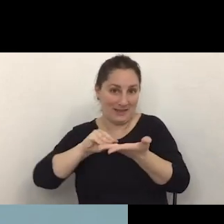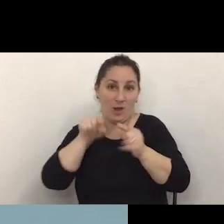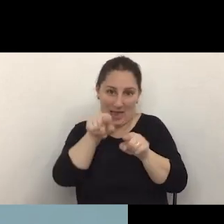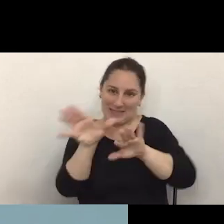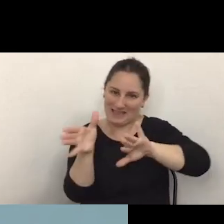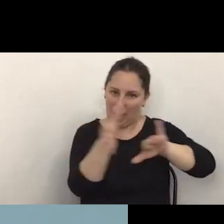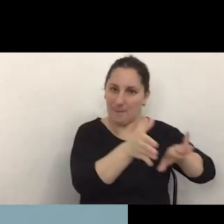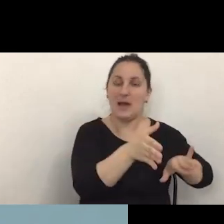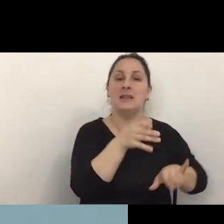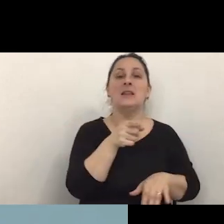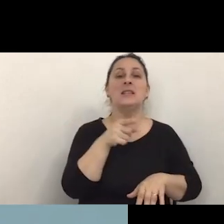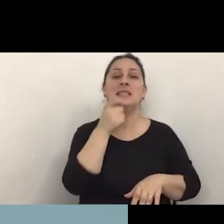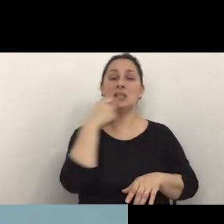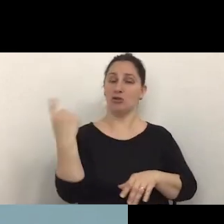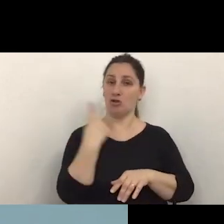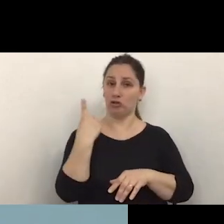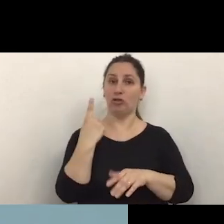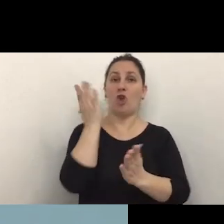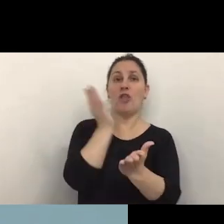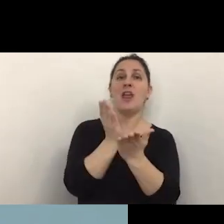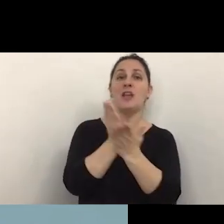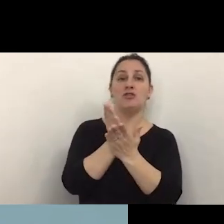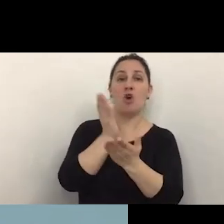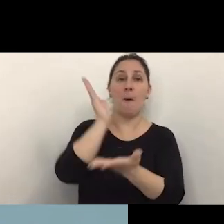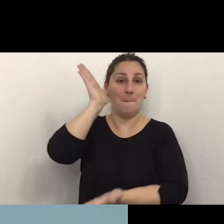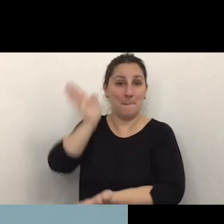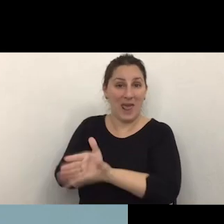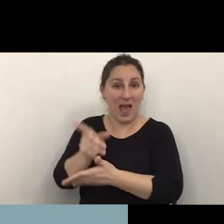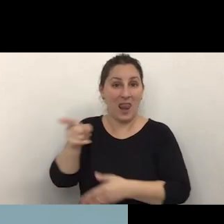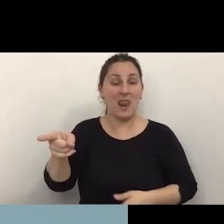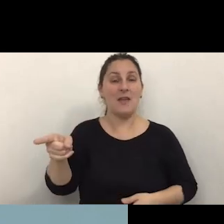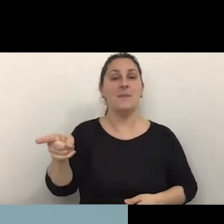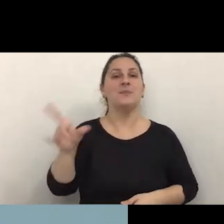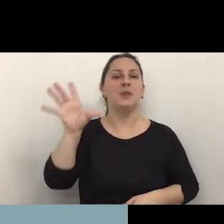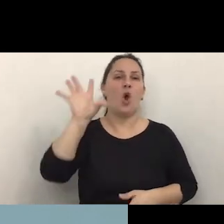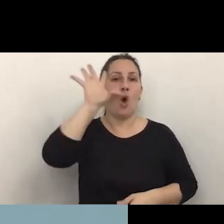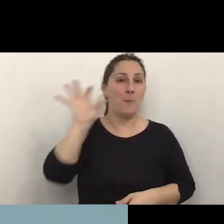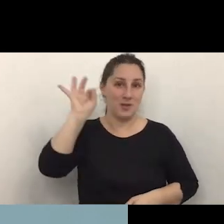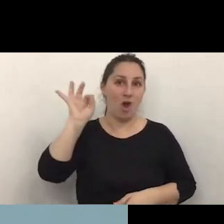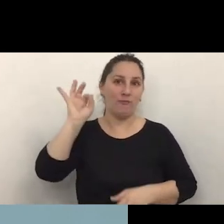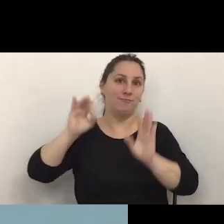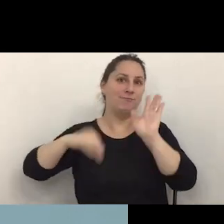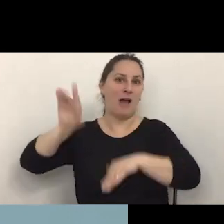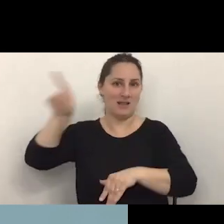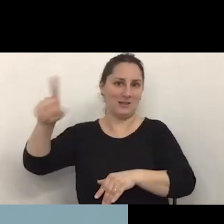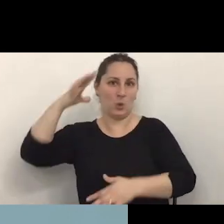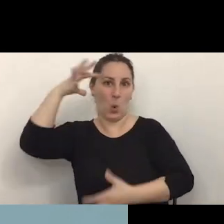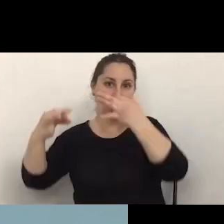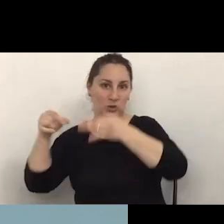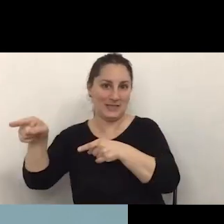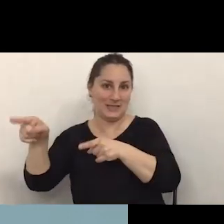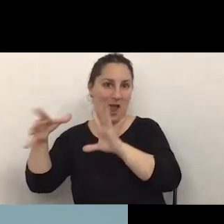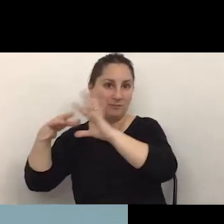si nosotros adherimos al derecho penal, que es la opinión de la mayor parte de la doctrina y la